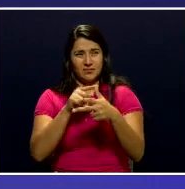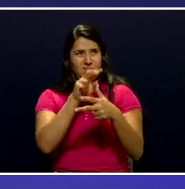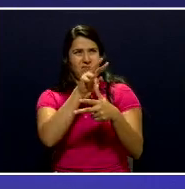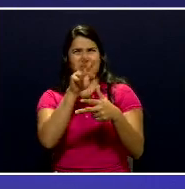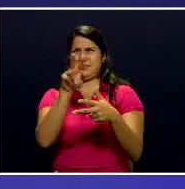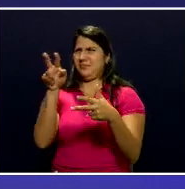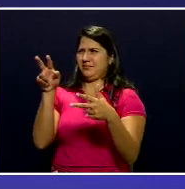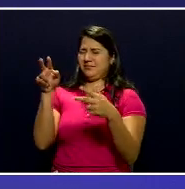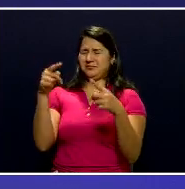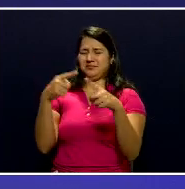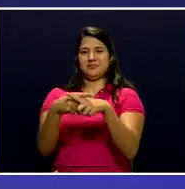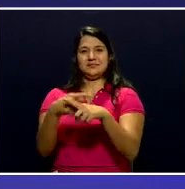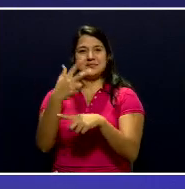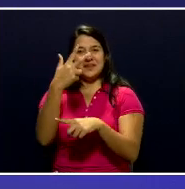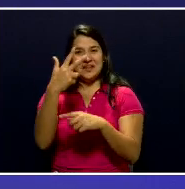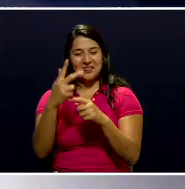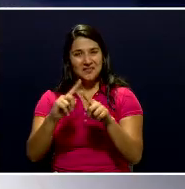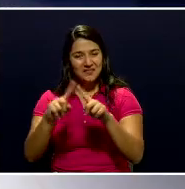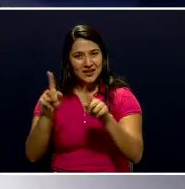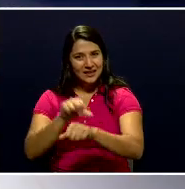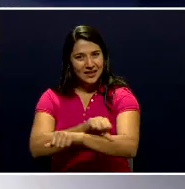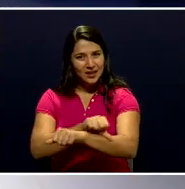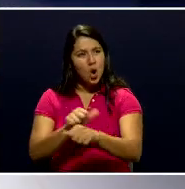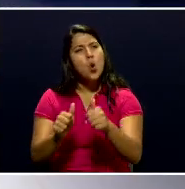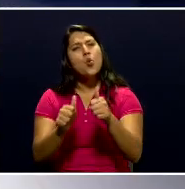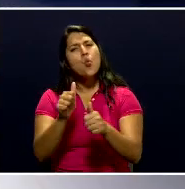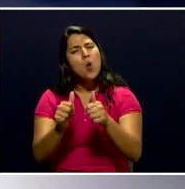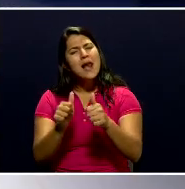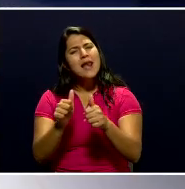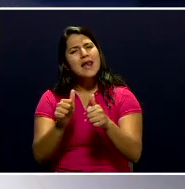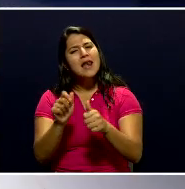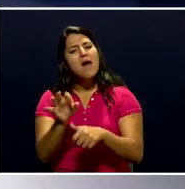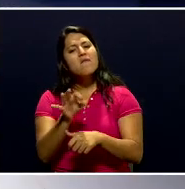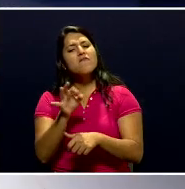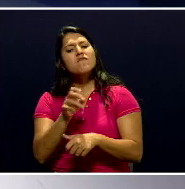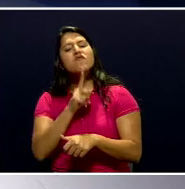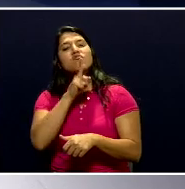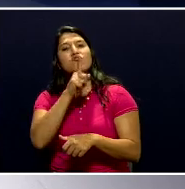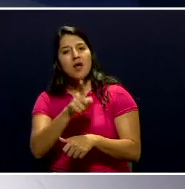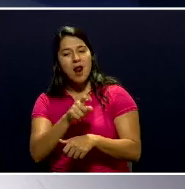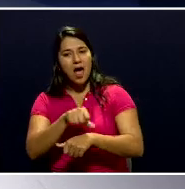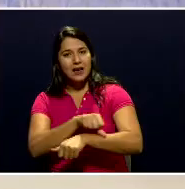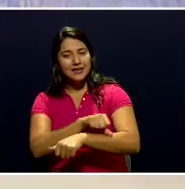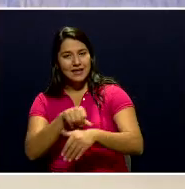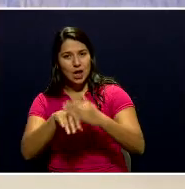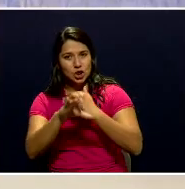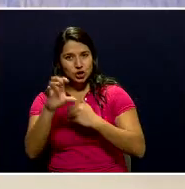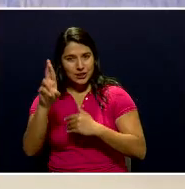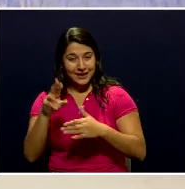el estilo de la arquitectura costarricense en San José?